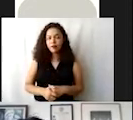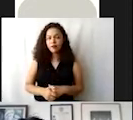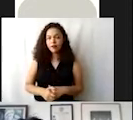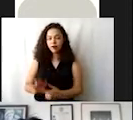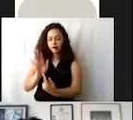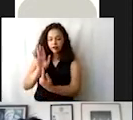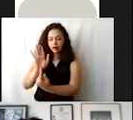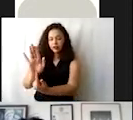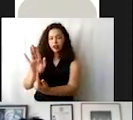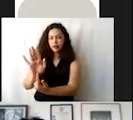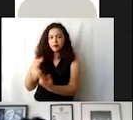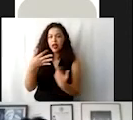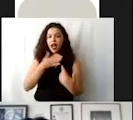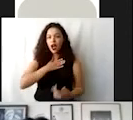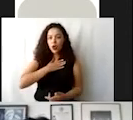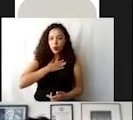justificar o un documento